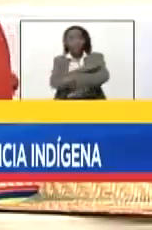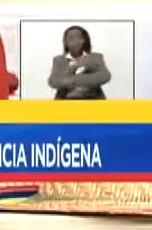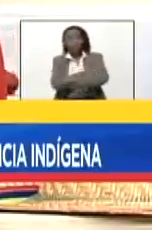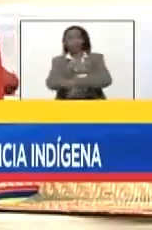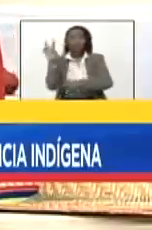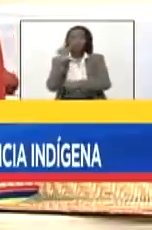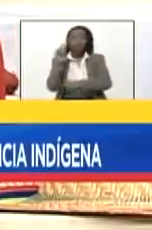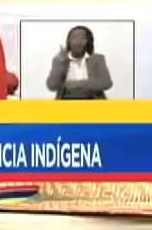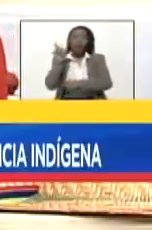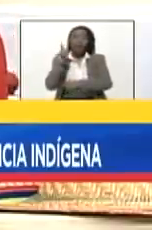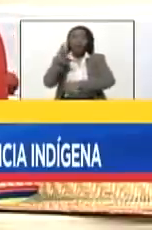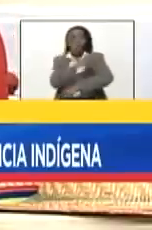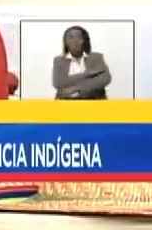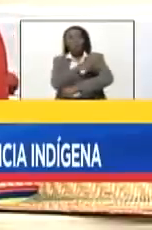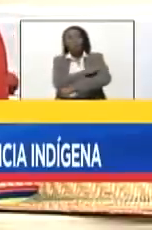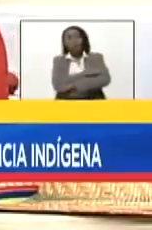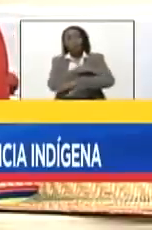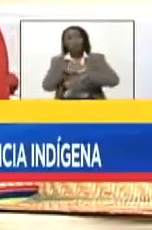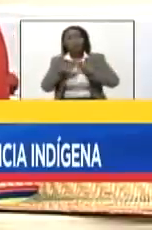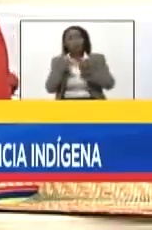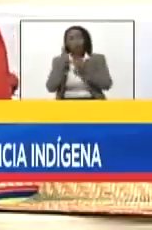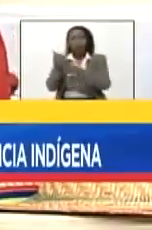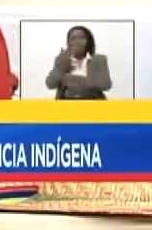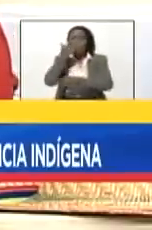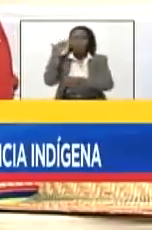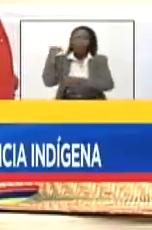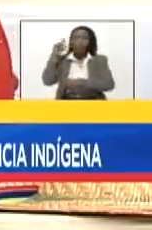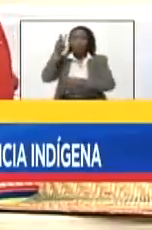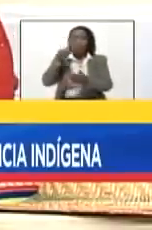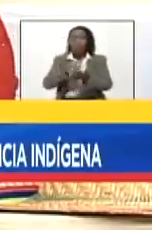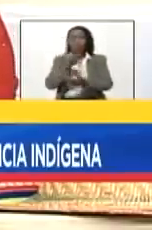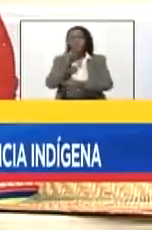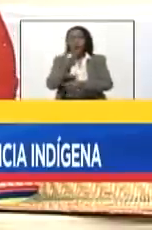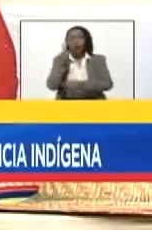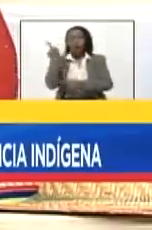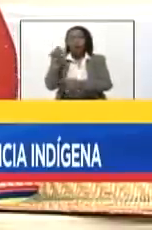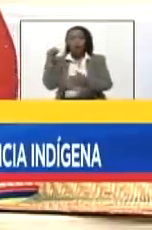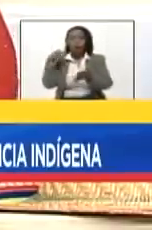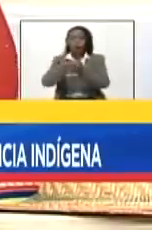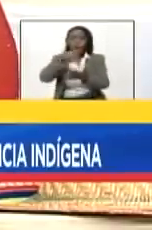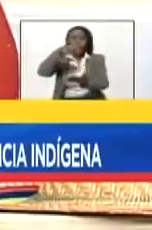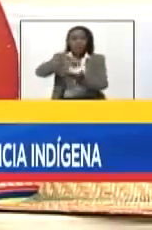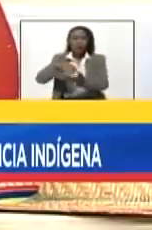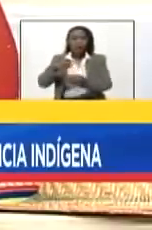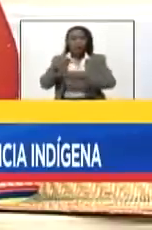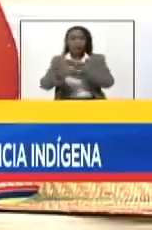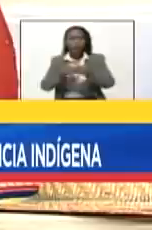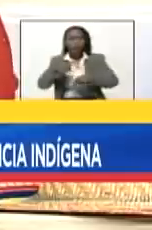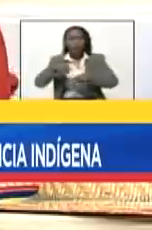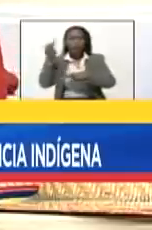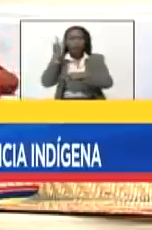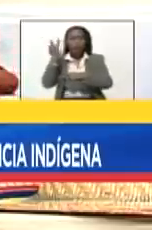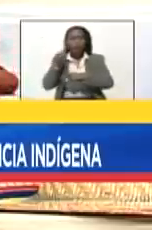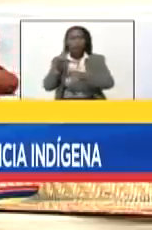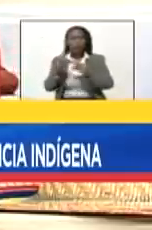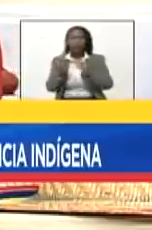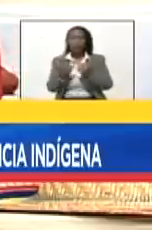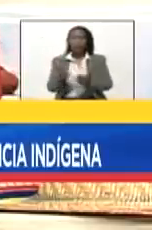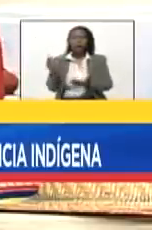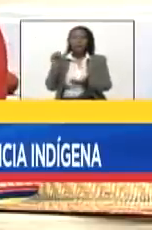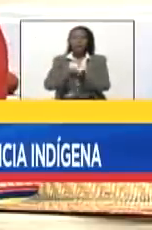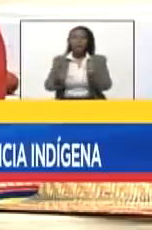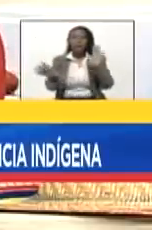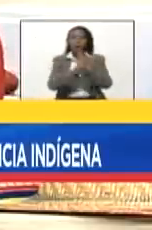venezolana. Esa derecha que en el pasado 2002, cuando dio el golpe de Estado que hizo en Venezuela, inmediatamente se devolvió